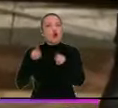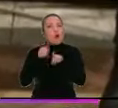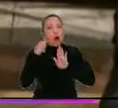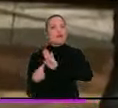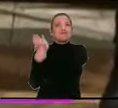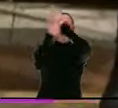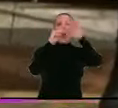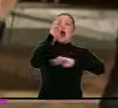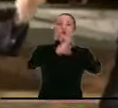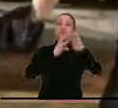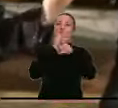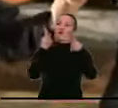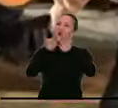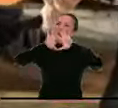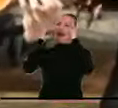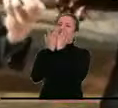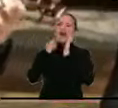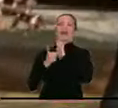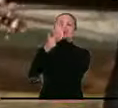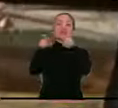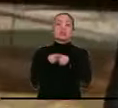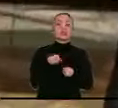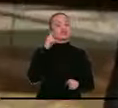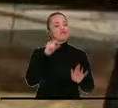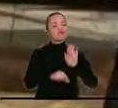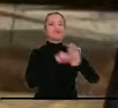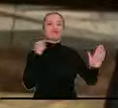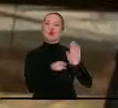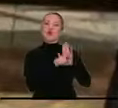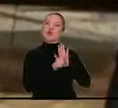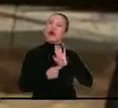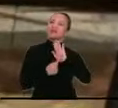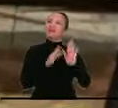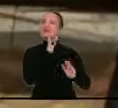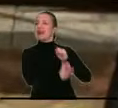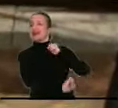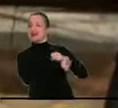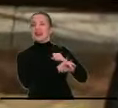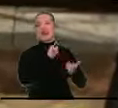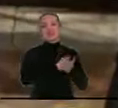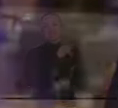ante el mundo y que en su carta de presentación llevan el nombre de Fernando Botero.